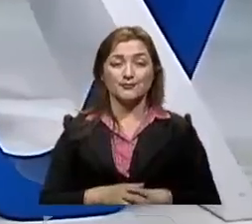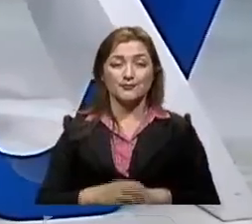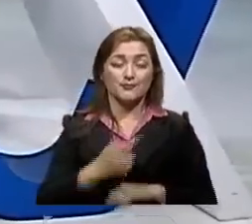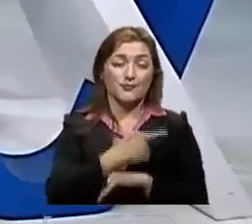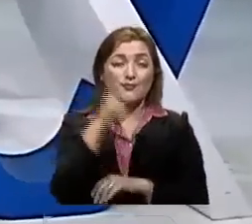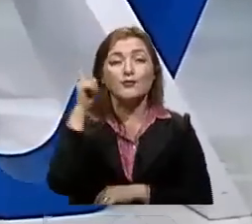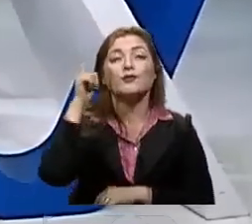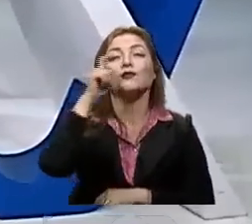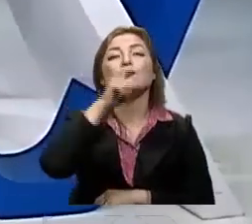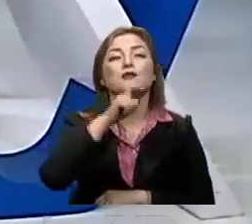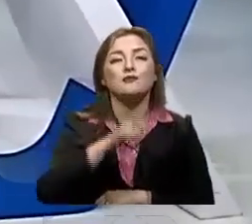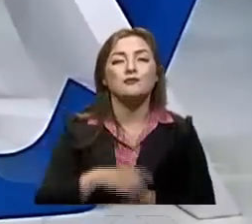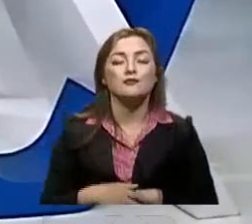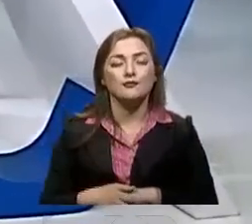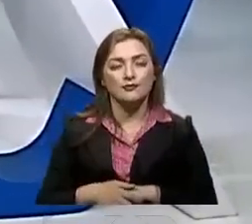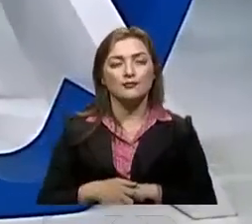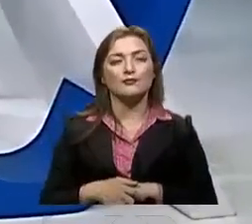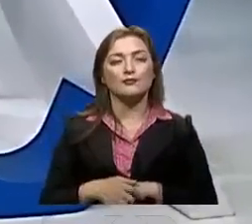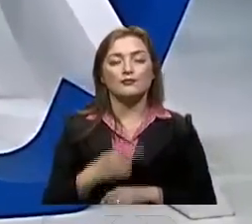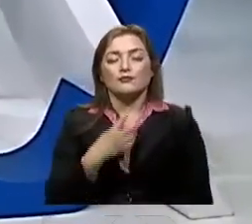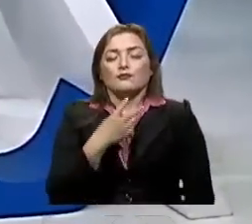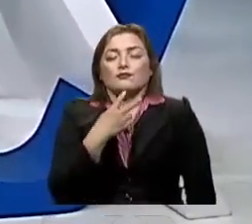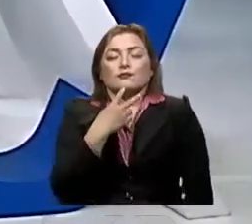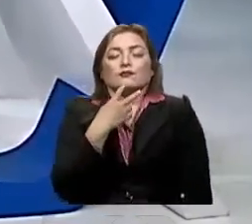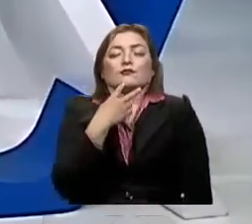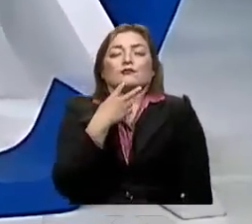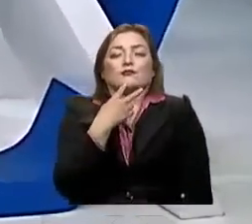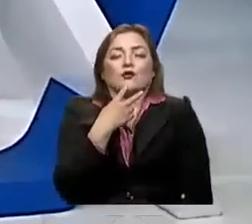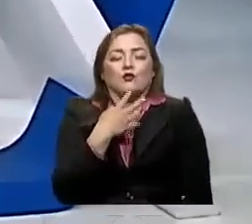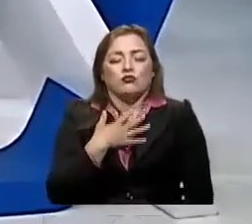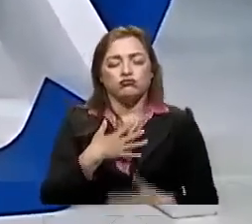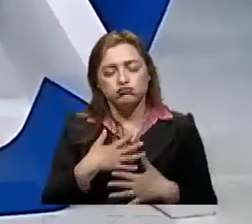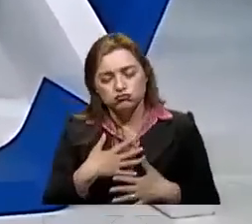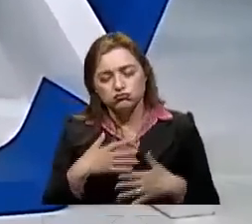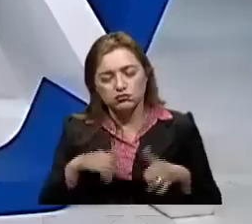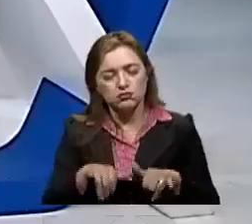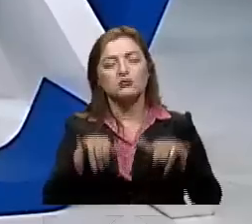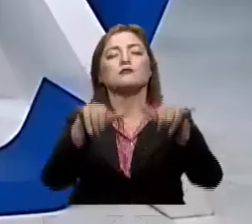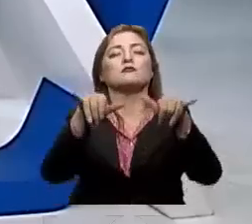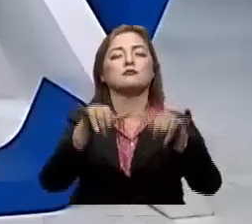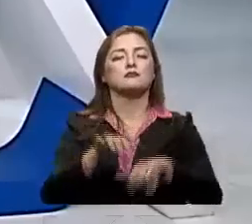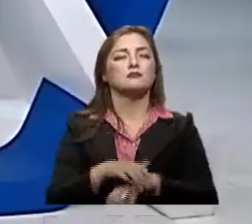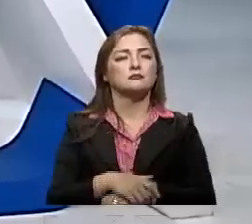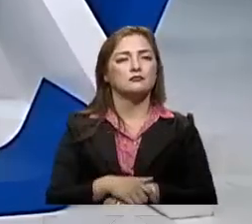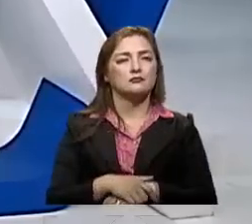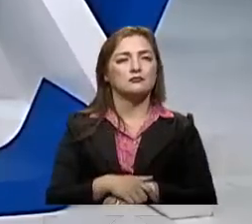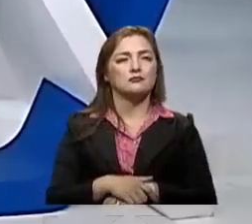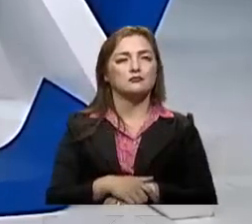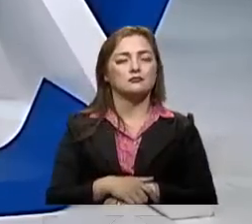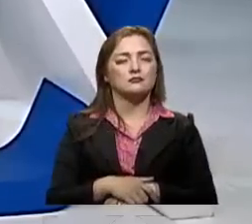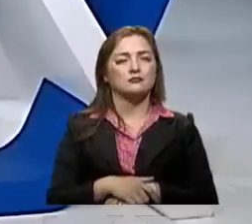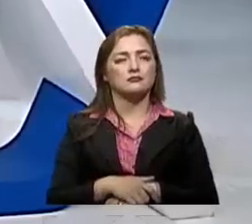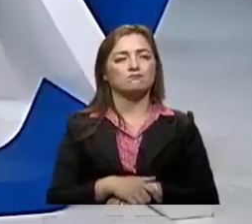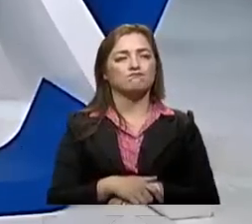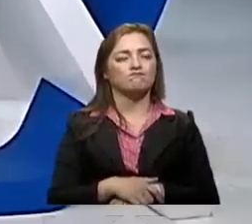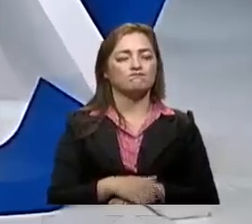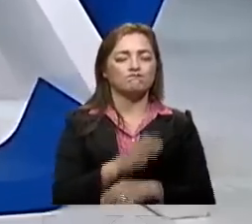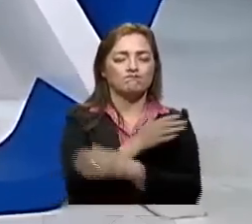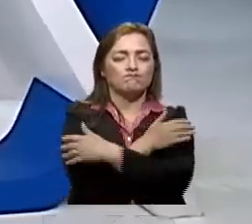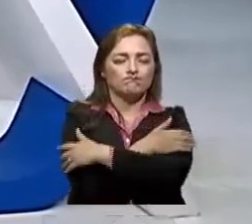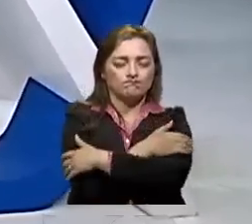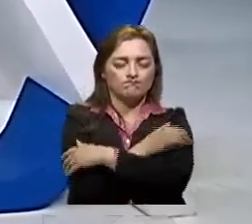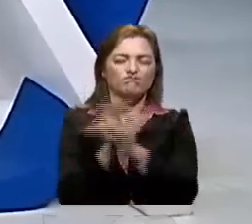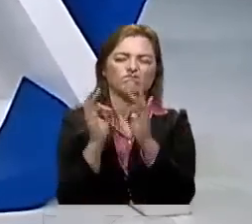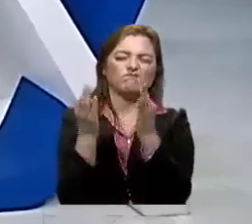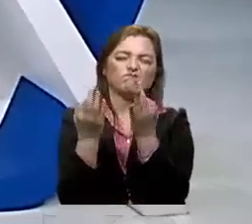como estos en los que hay que respirar hondo y seguir, porque así es la vida. Desde aquí también nuestro abrazo solidario para